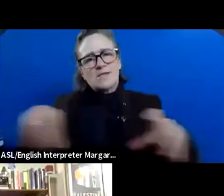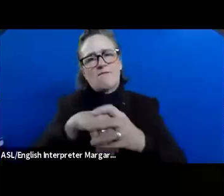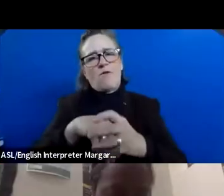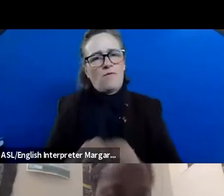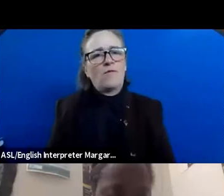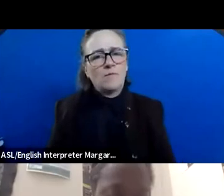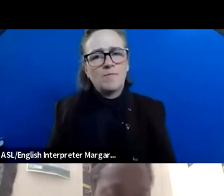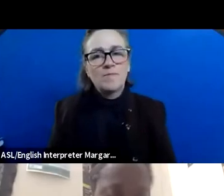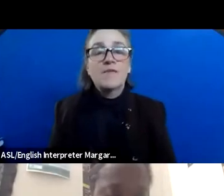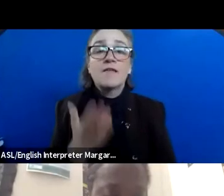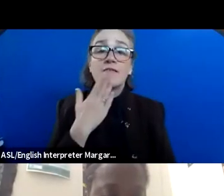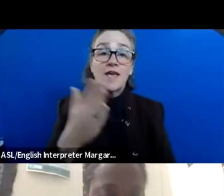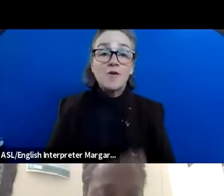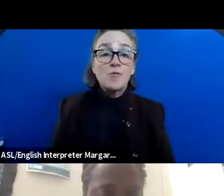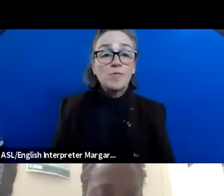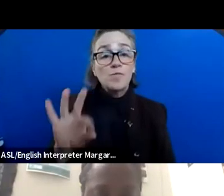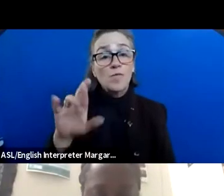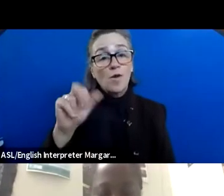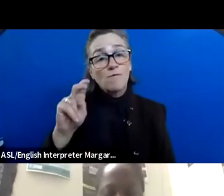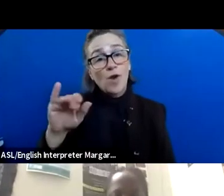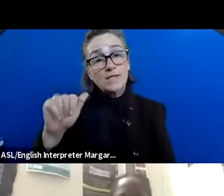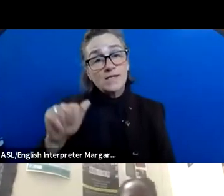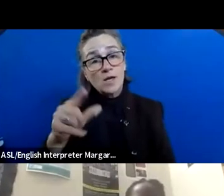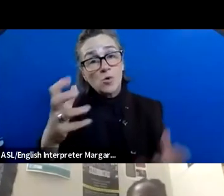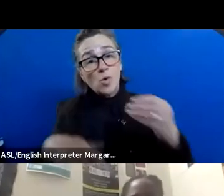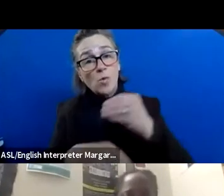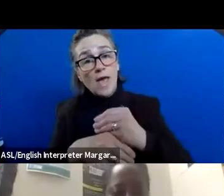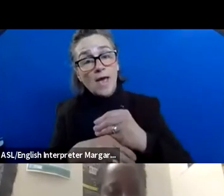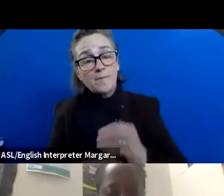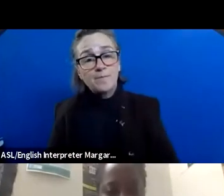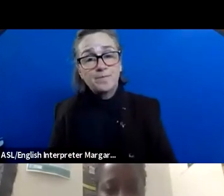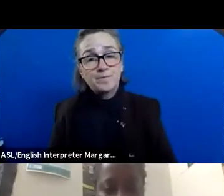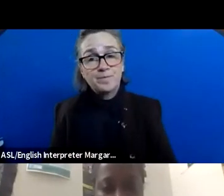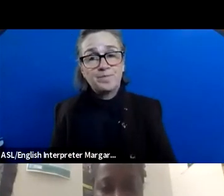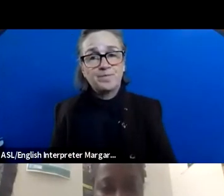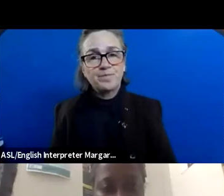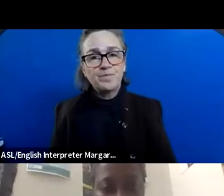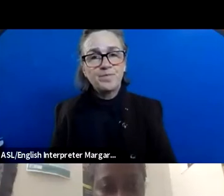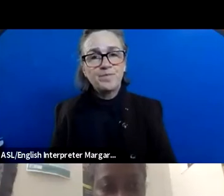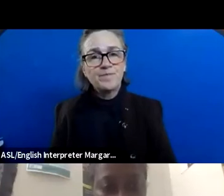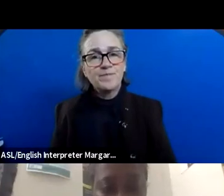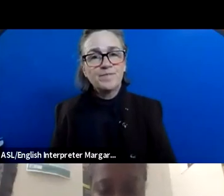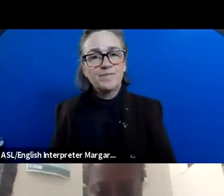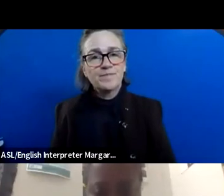Thank you, Jamila. Francia, do you want to speak to that? Francia.